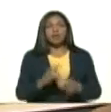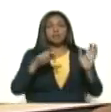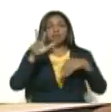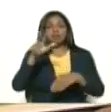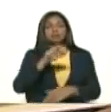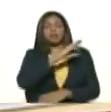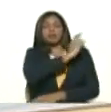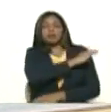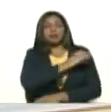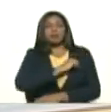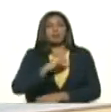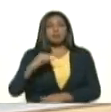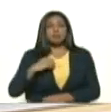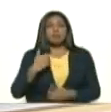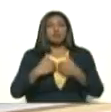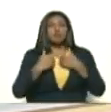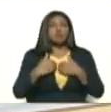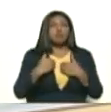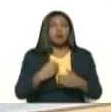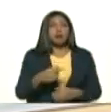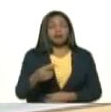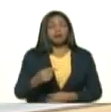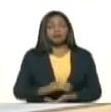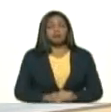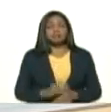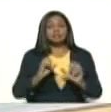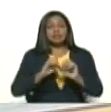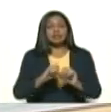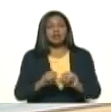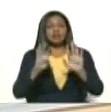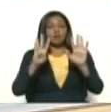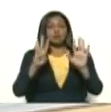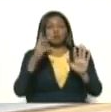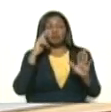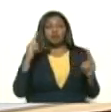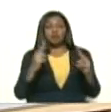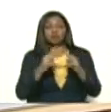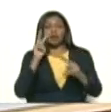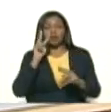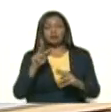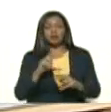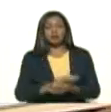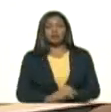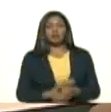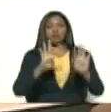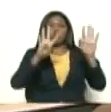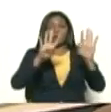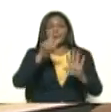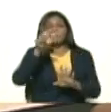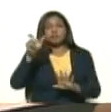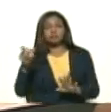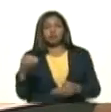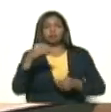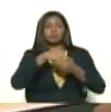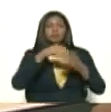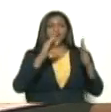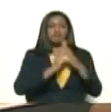vicepresidenta, señor ministro de Salud. Este número no lo quiero ver más aquí. 9 personas en su